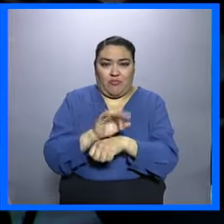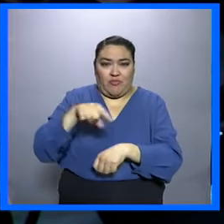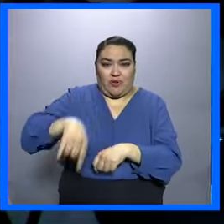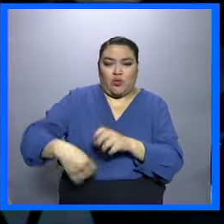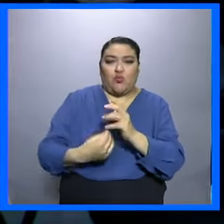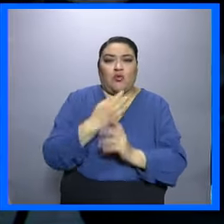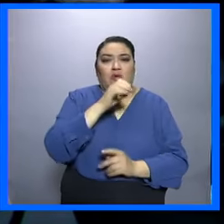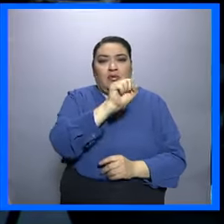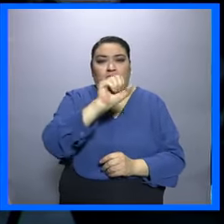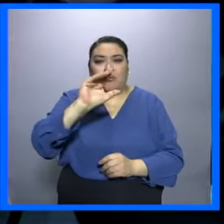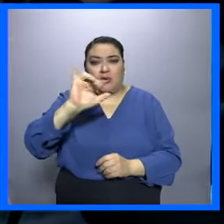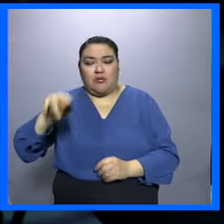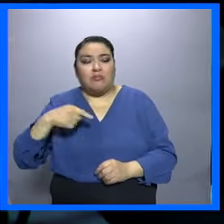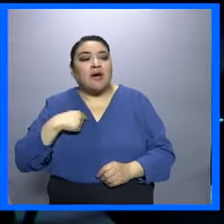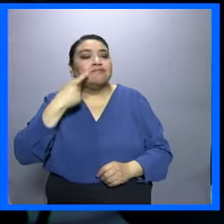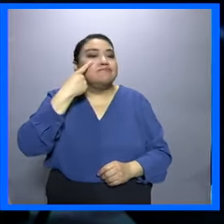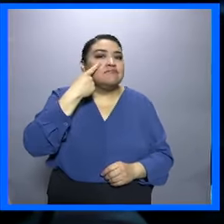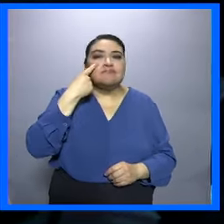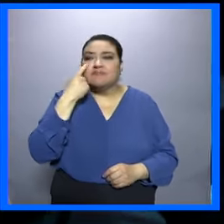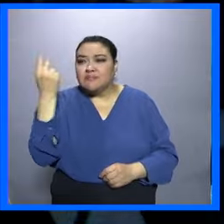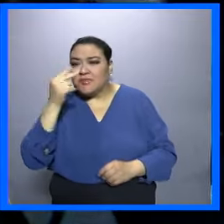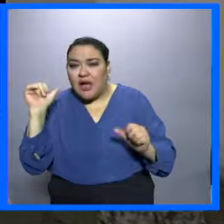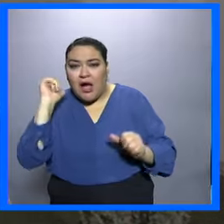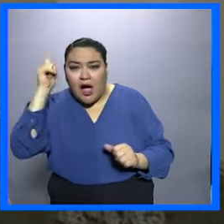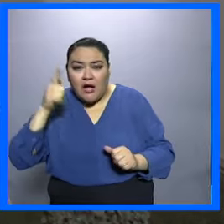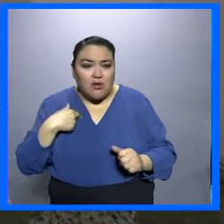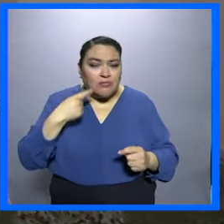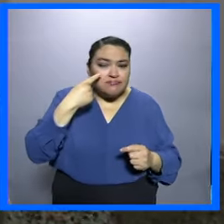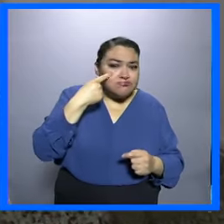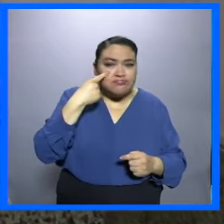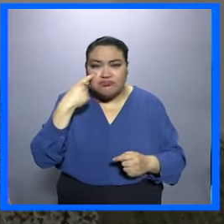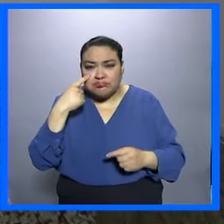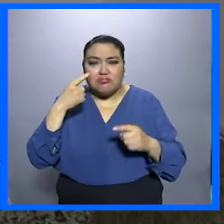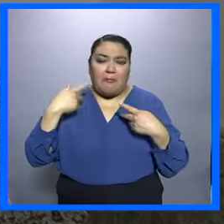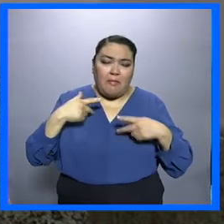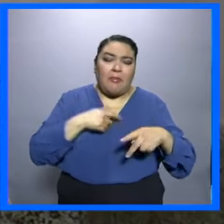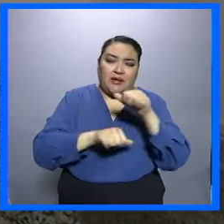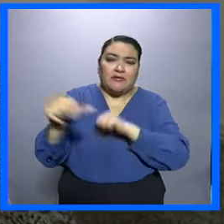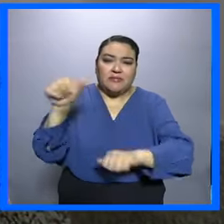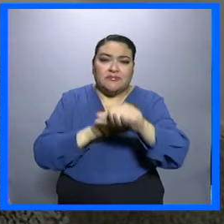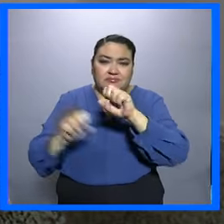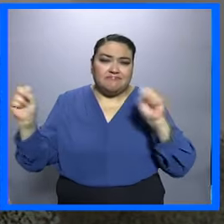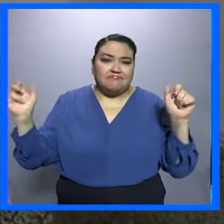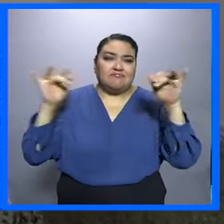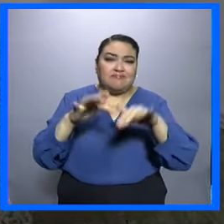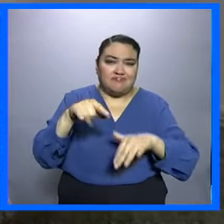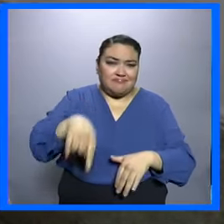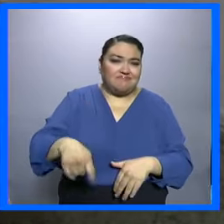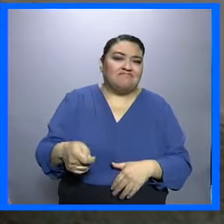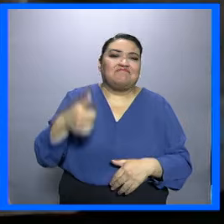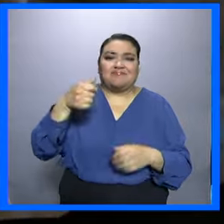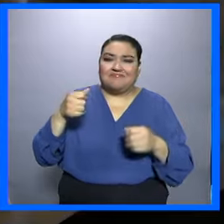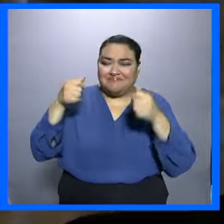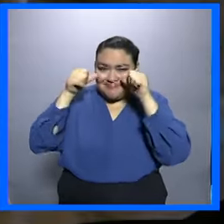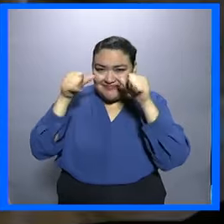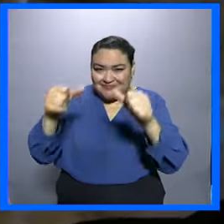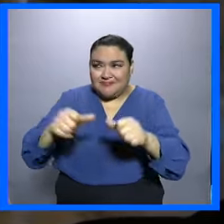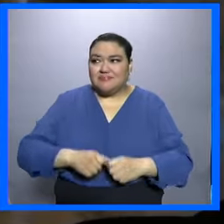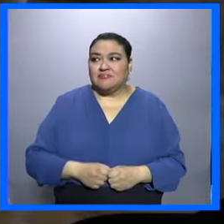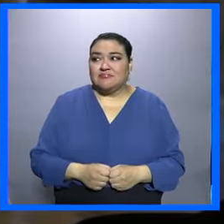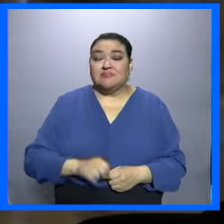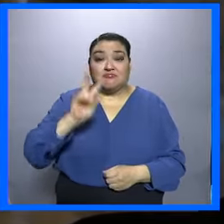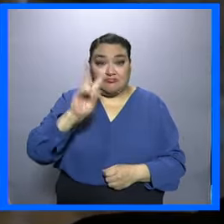Suprema Corte estuvieron atentos a las necesidades de las personas que participaron en este ejercicio de escucha.